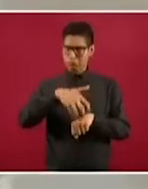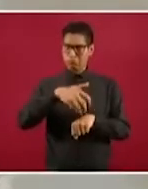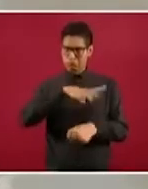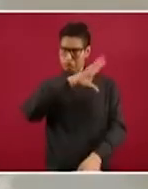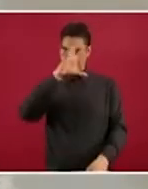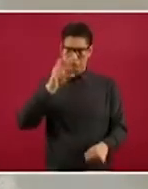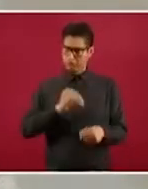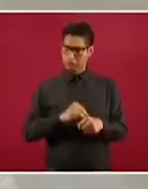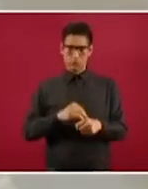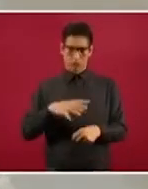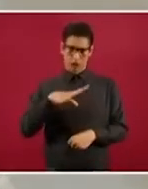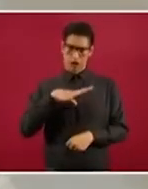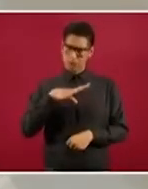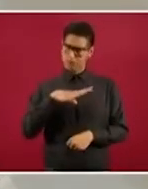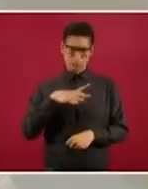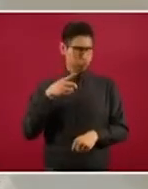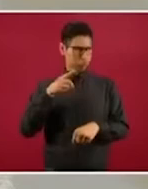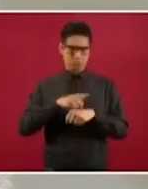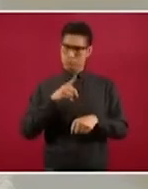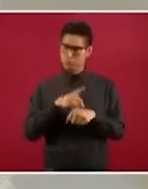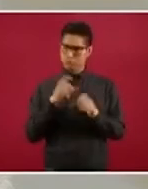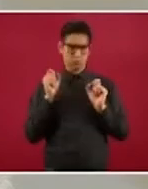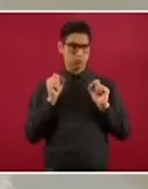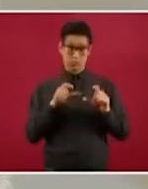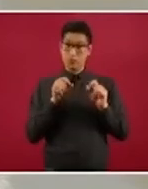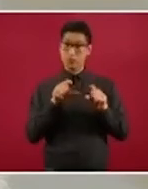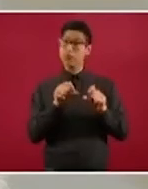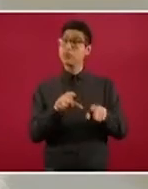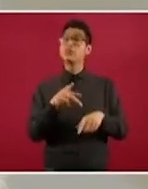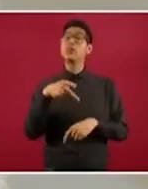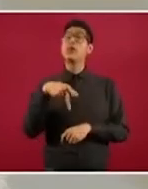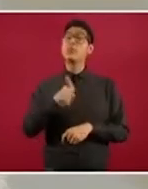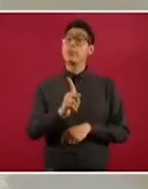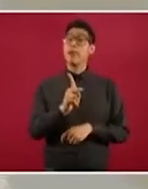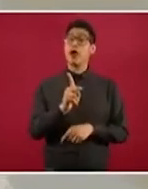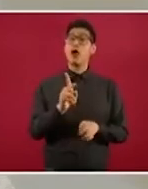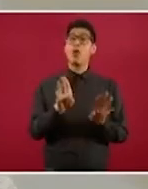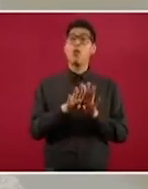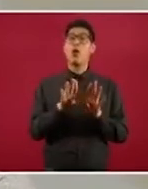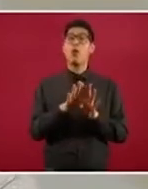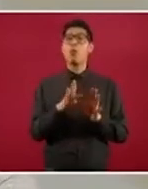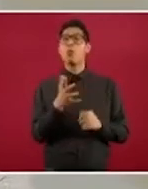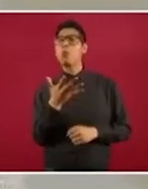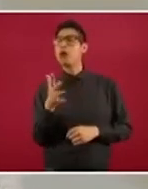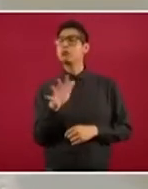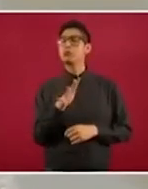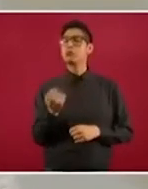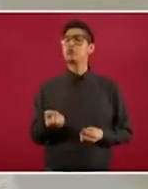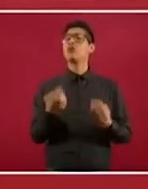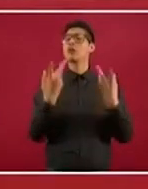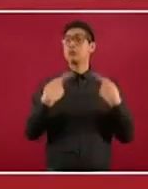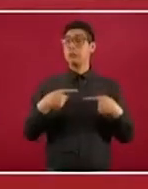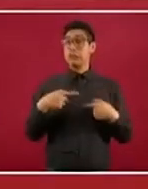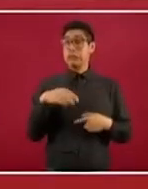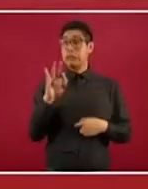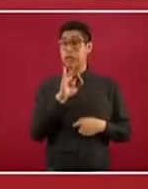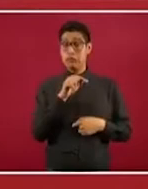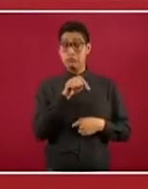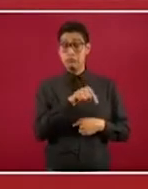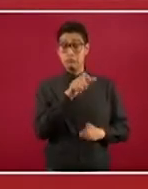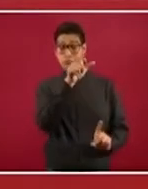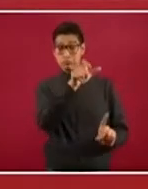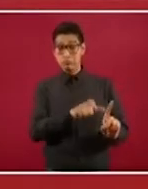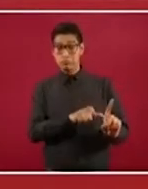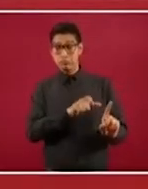igual que todos los días, pero también tendremos un número estimado de casos. Por cada caso que uno detecta en